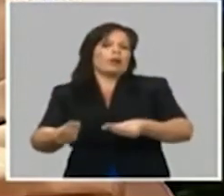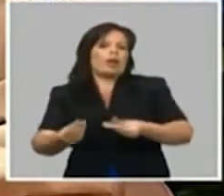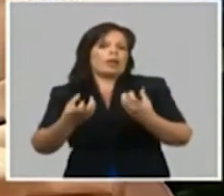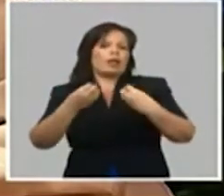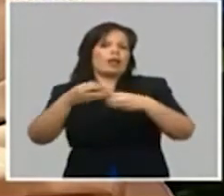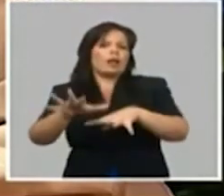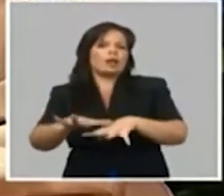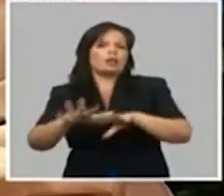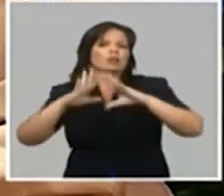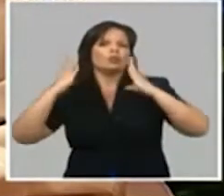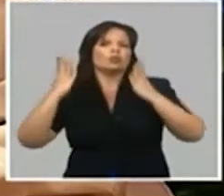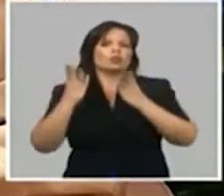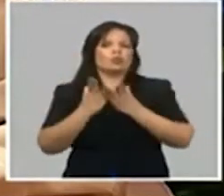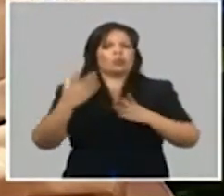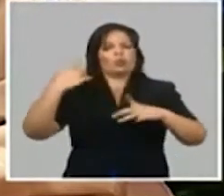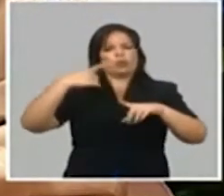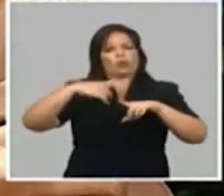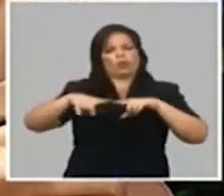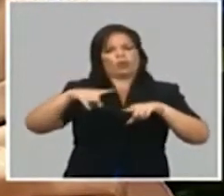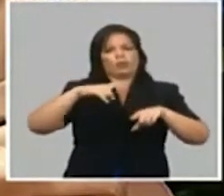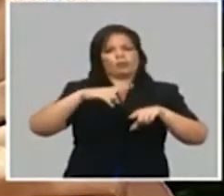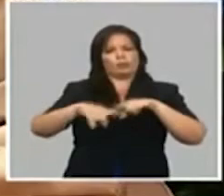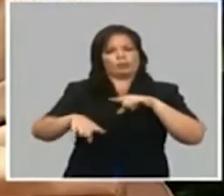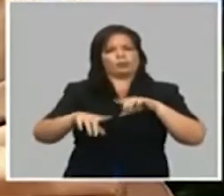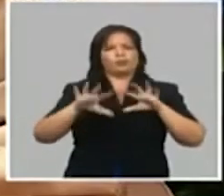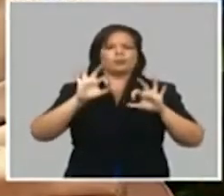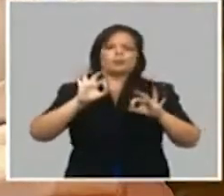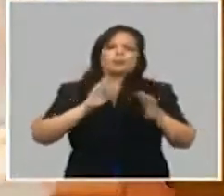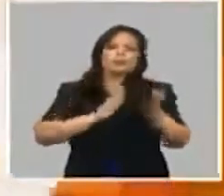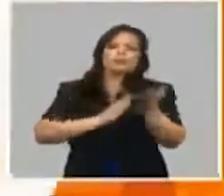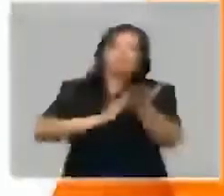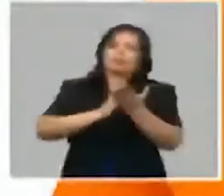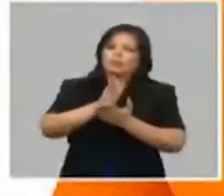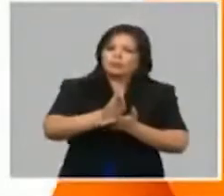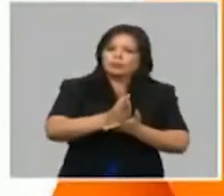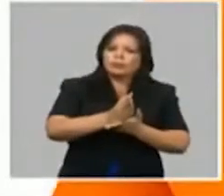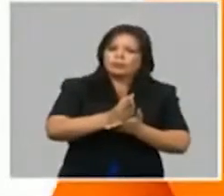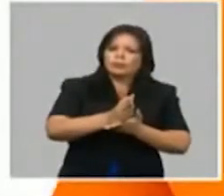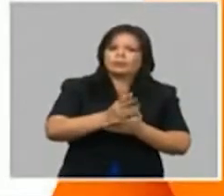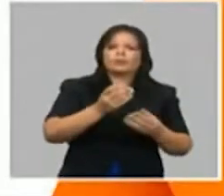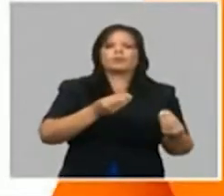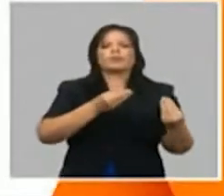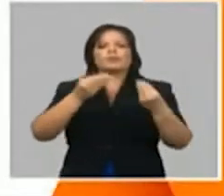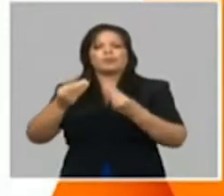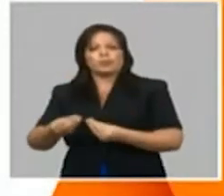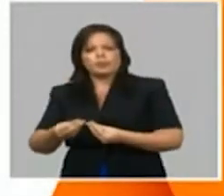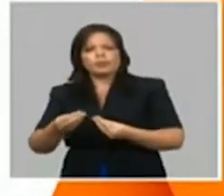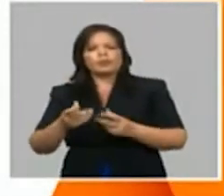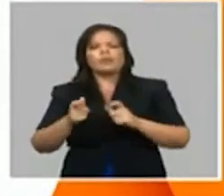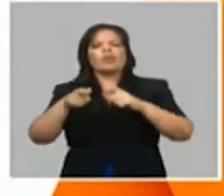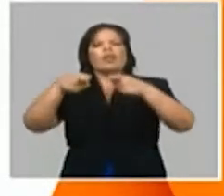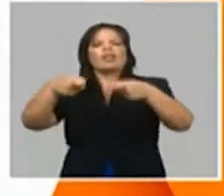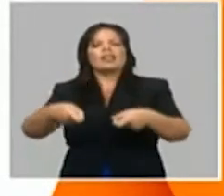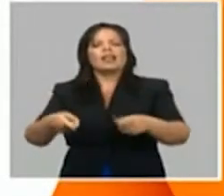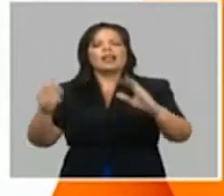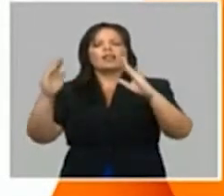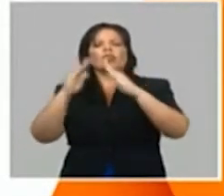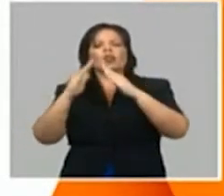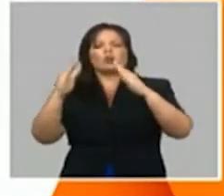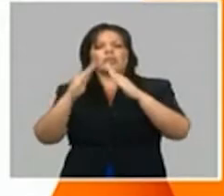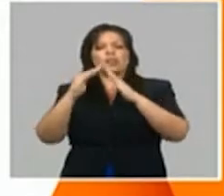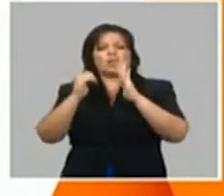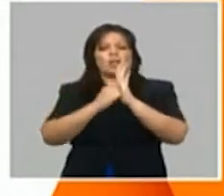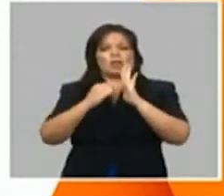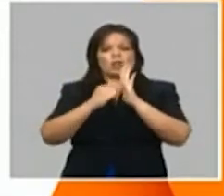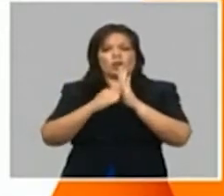los envíos, o se mantiene el despacho de los envíos de las agencias que entregan a domicilio. Eso se mantiene, está ahora